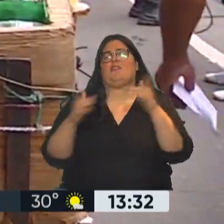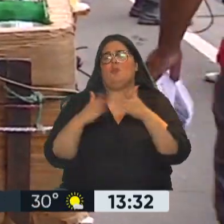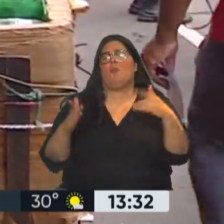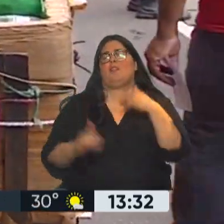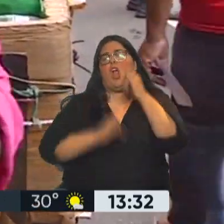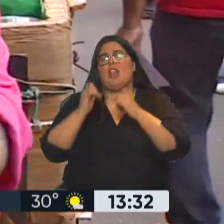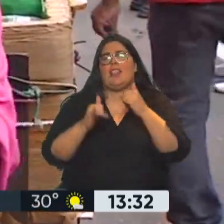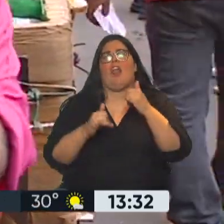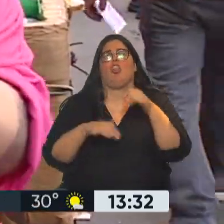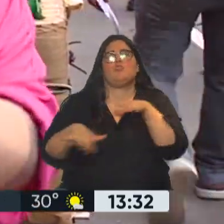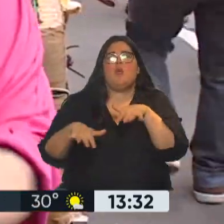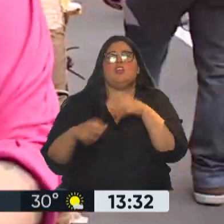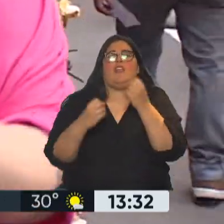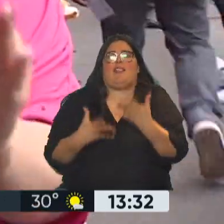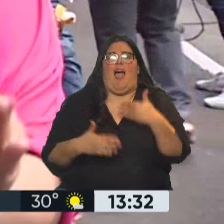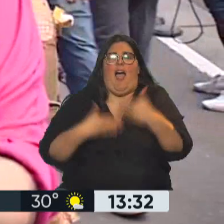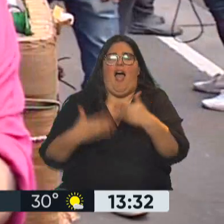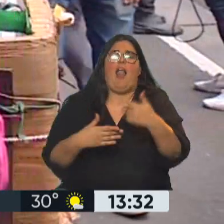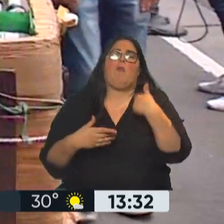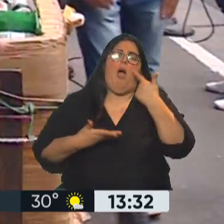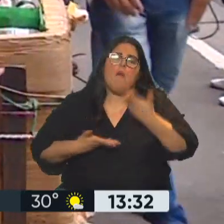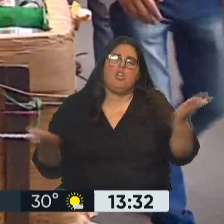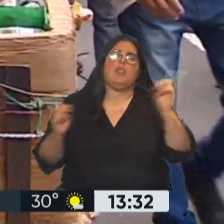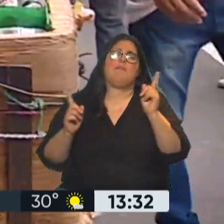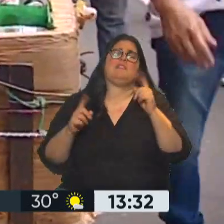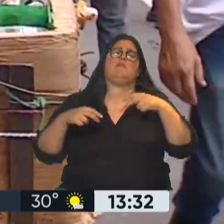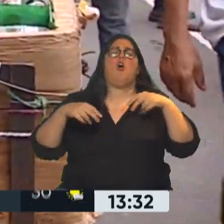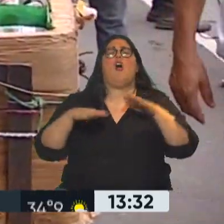minuto a minuto todo lo que sucede aquí. Te vamos a mostrar esta caminata que desde